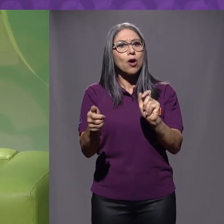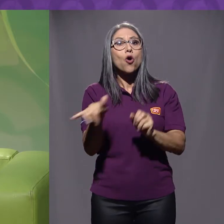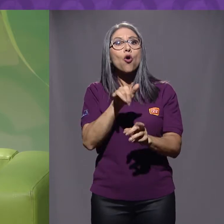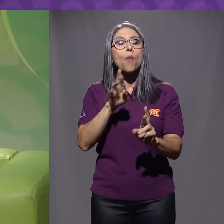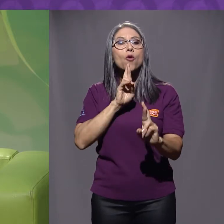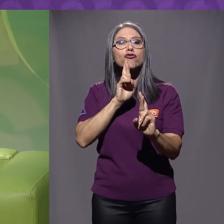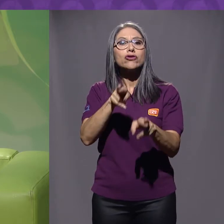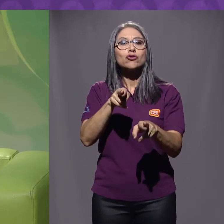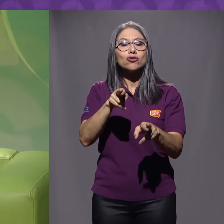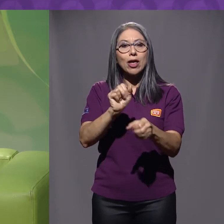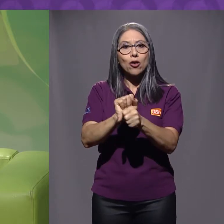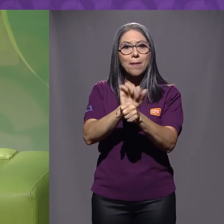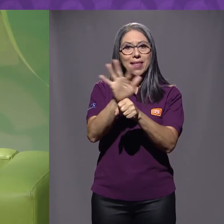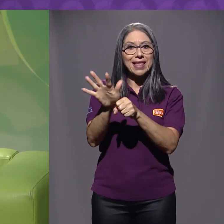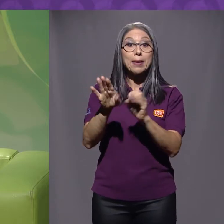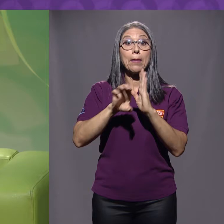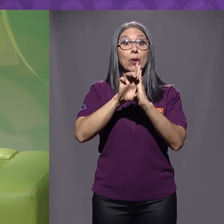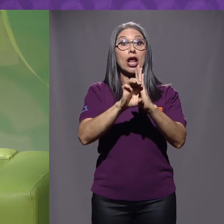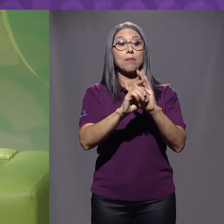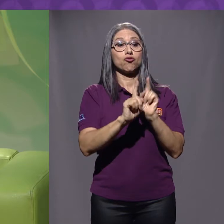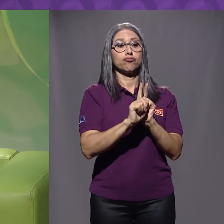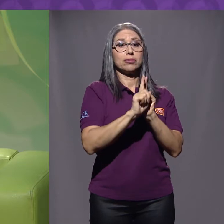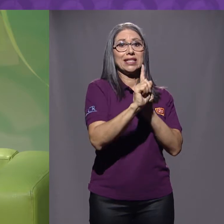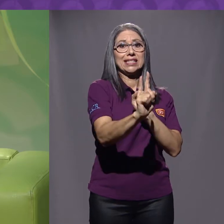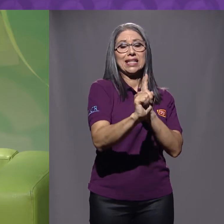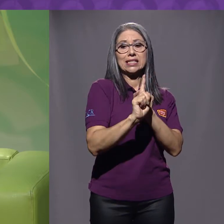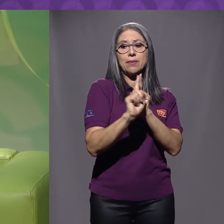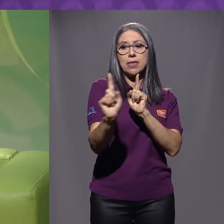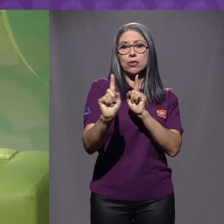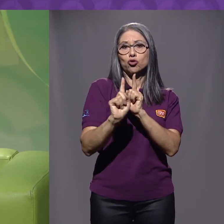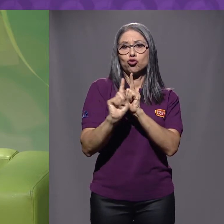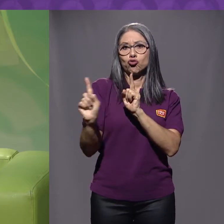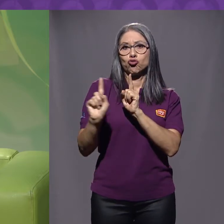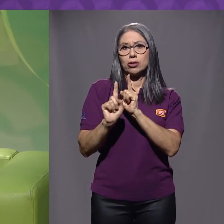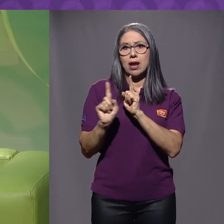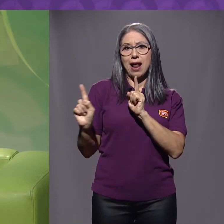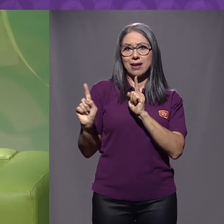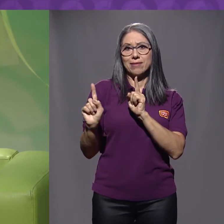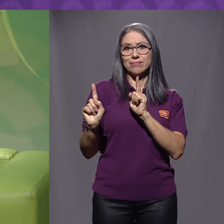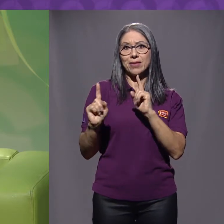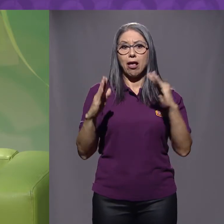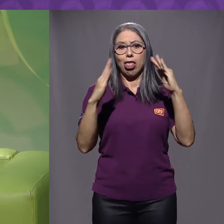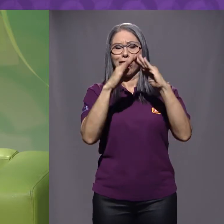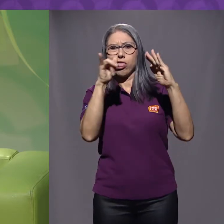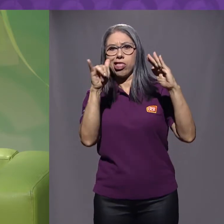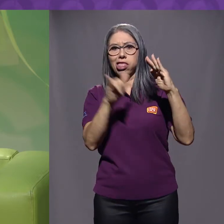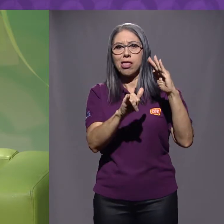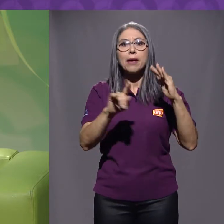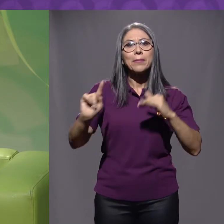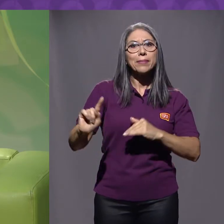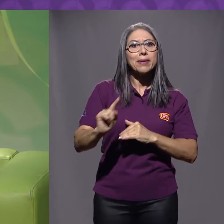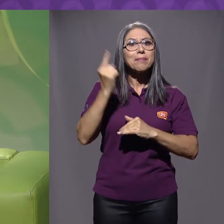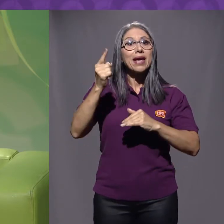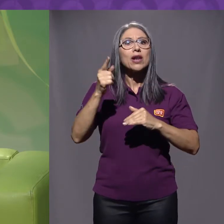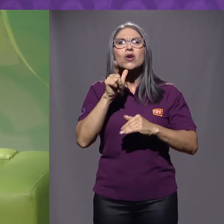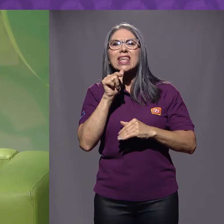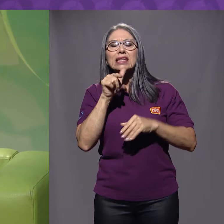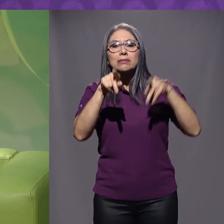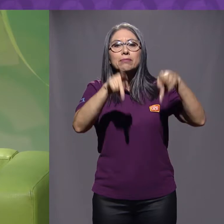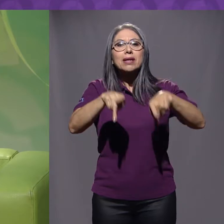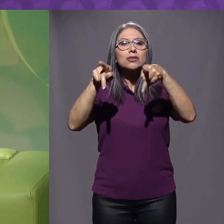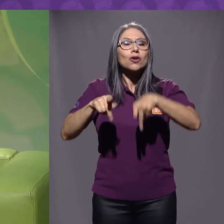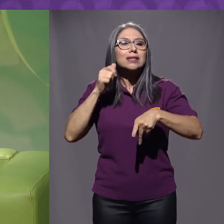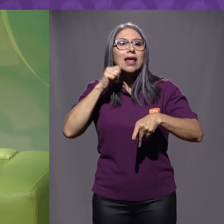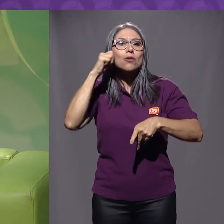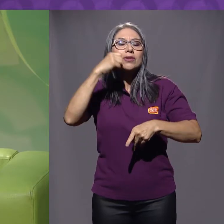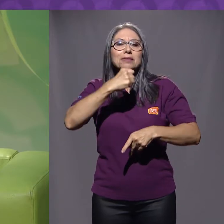esta pandemia, como el distanciamiento social, por ejemplo, que caló primero en las personas adultas mayores, y es posible que sea